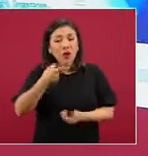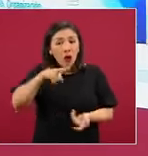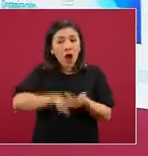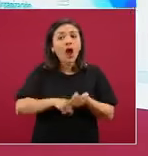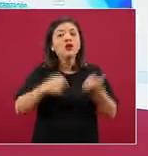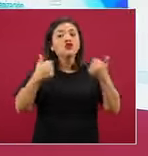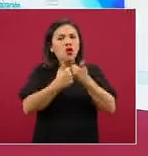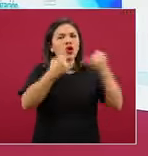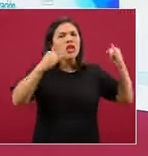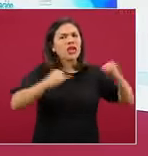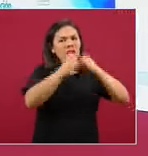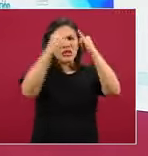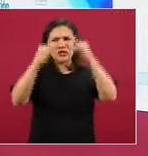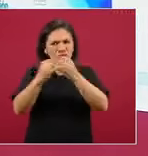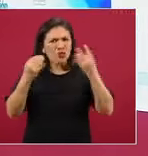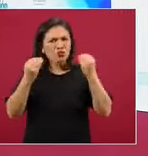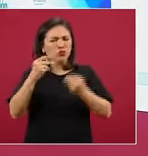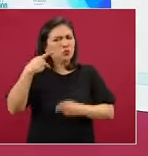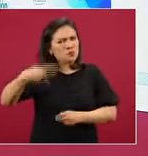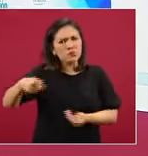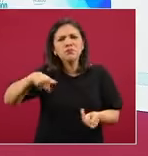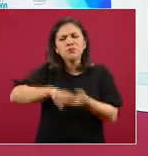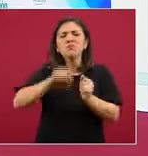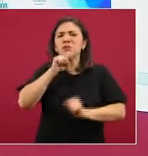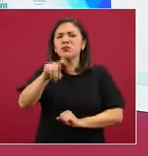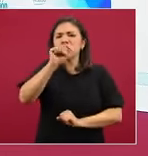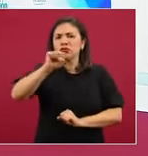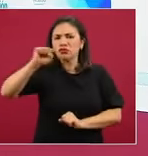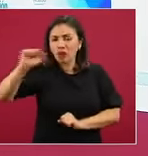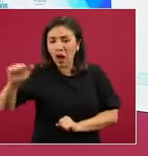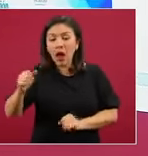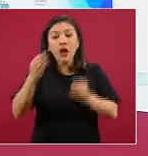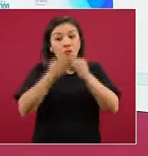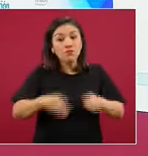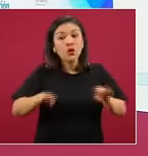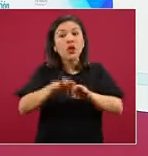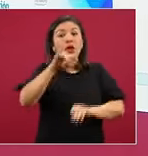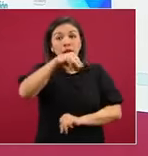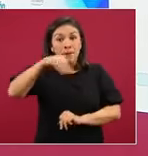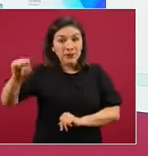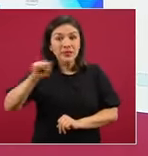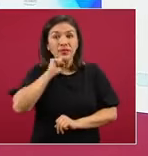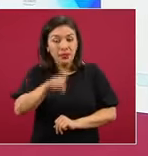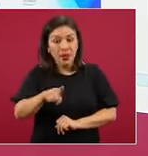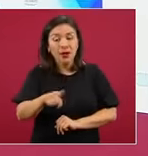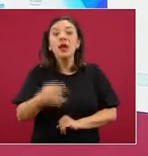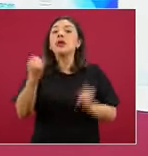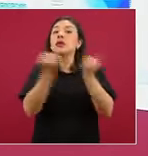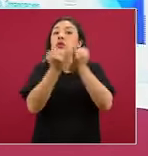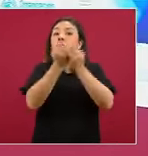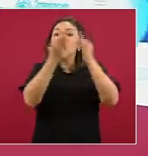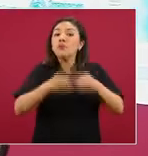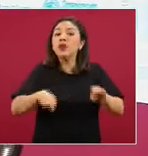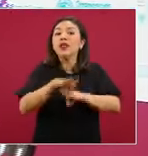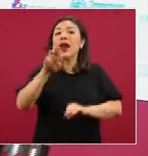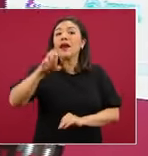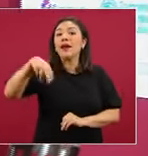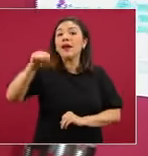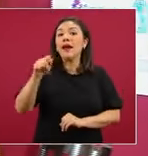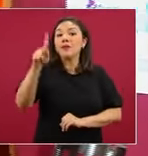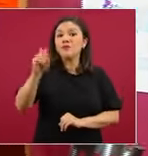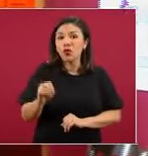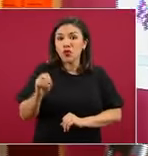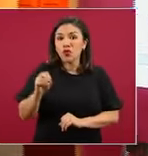varias dependencias de la Secretaría de Salud, una participación importante del IMSS, la participación muy importante de RENAPO, quien